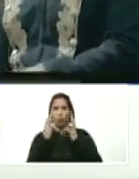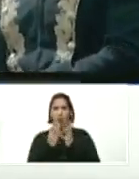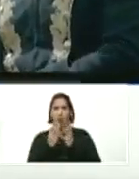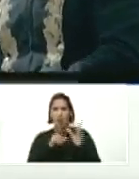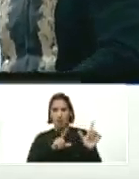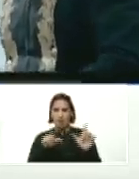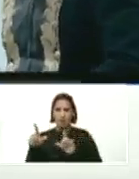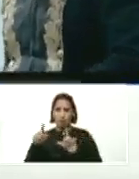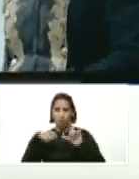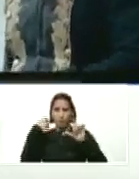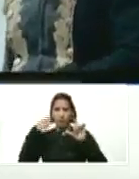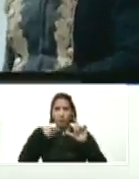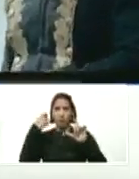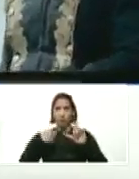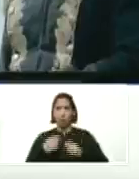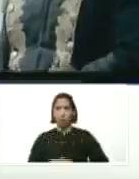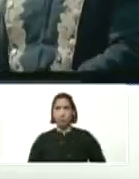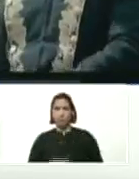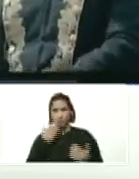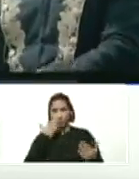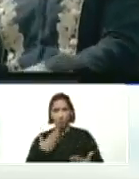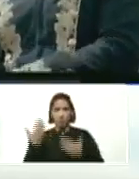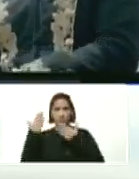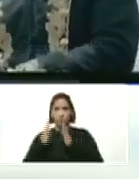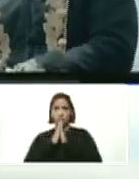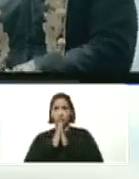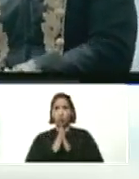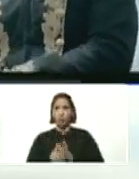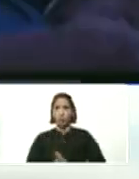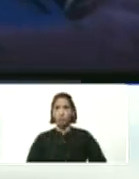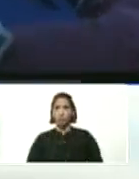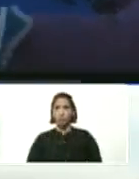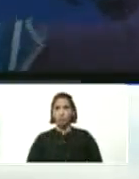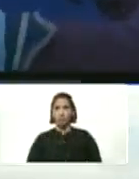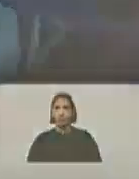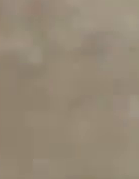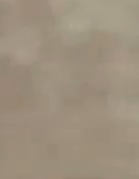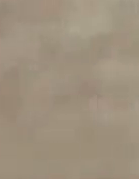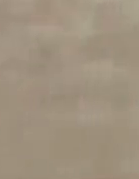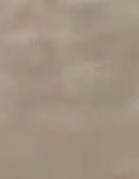listos para el video? Adelante, por favor.